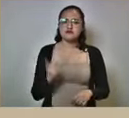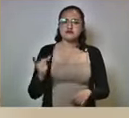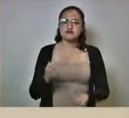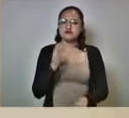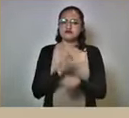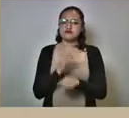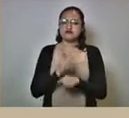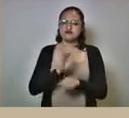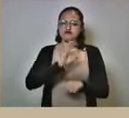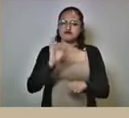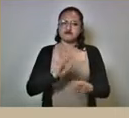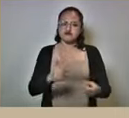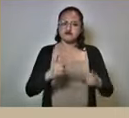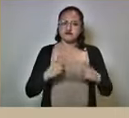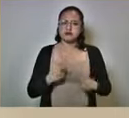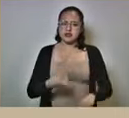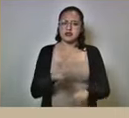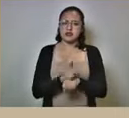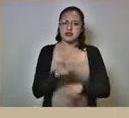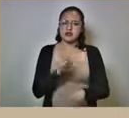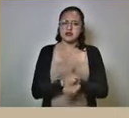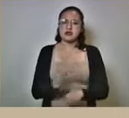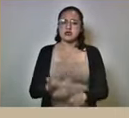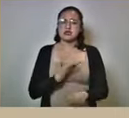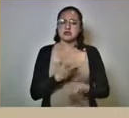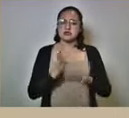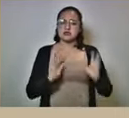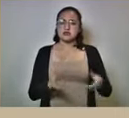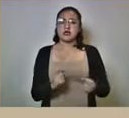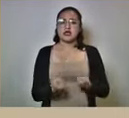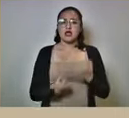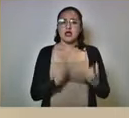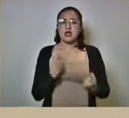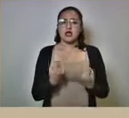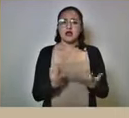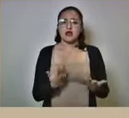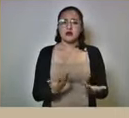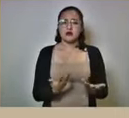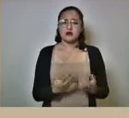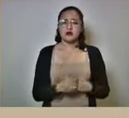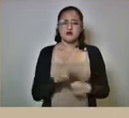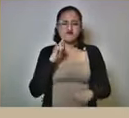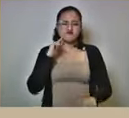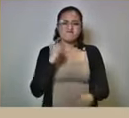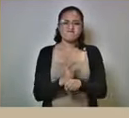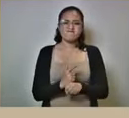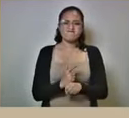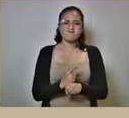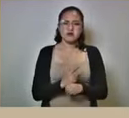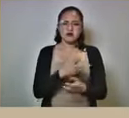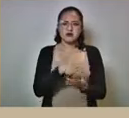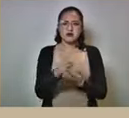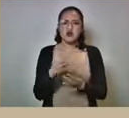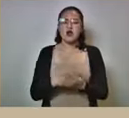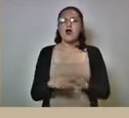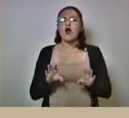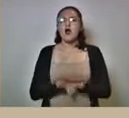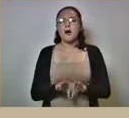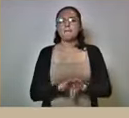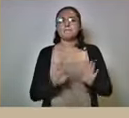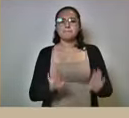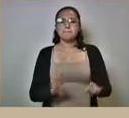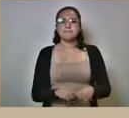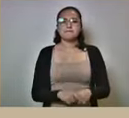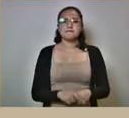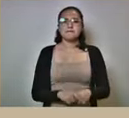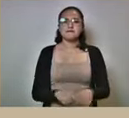estos datos que ustedes nos dan diariamente tienen ya algún patrón identificado de contagio. ¿A qué me refiero? A los